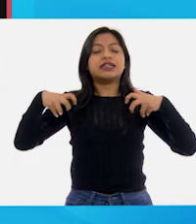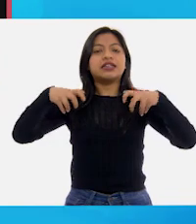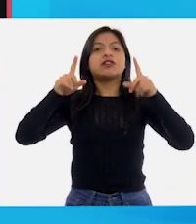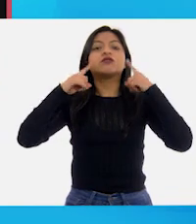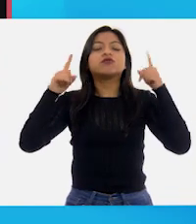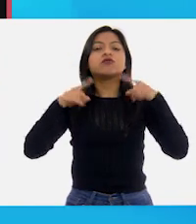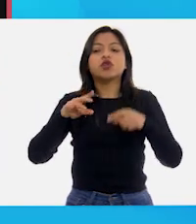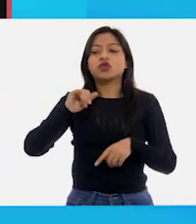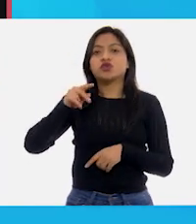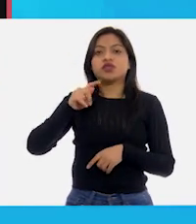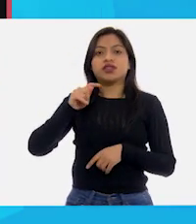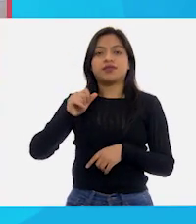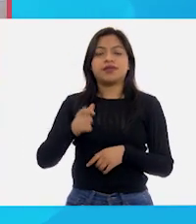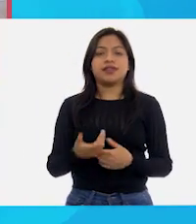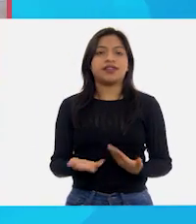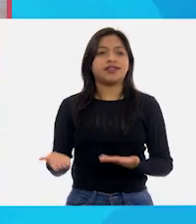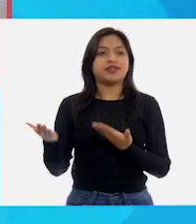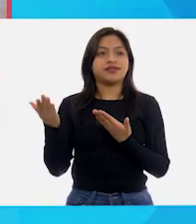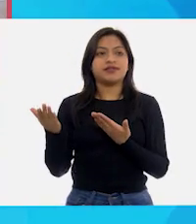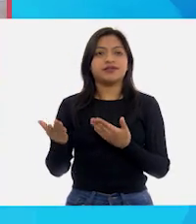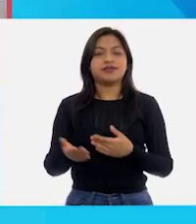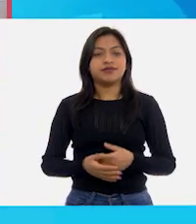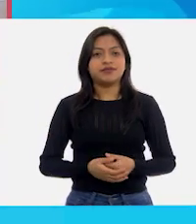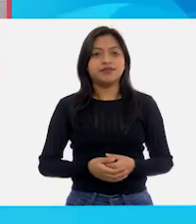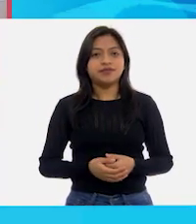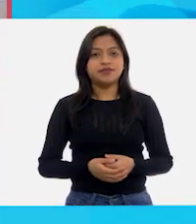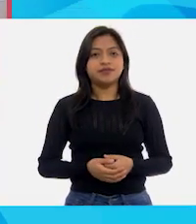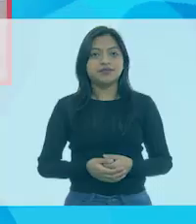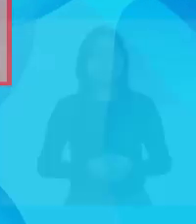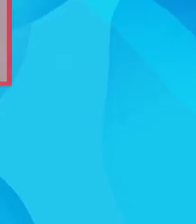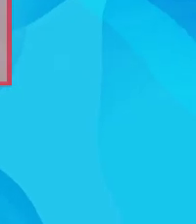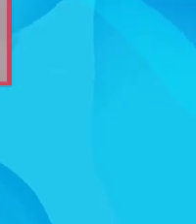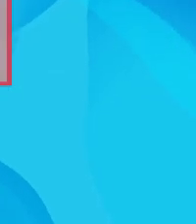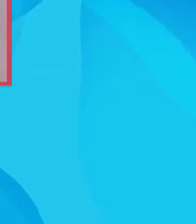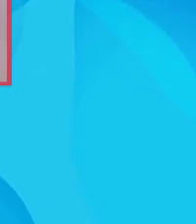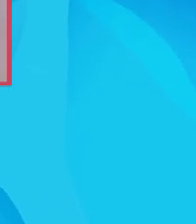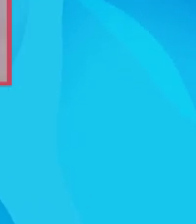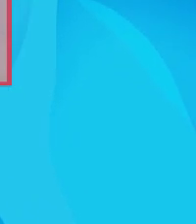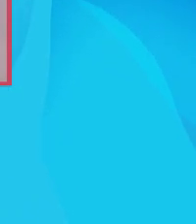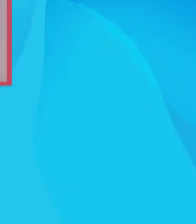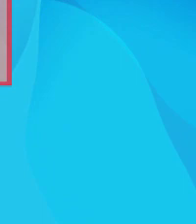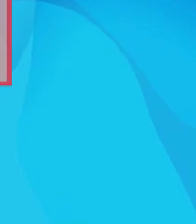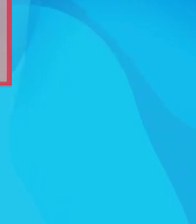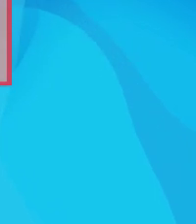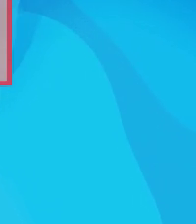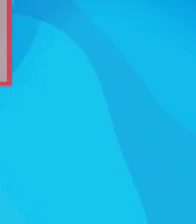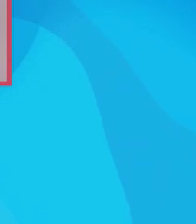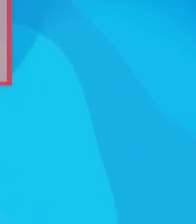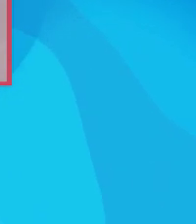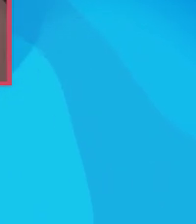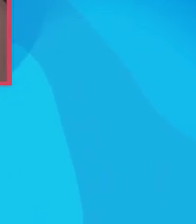de Giuseppe Verdi. La Verdi.